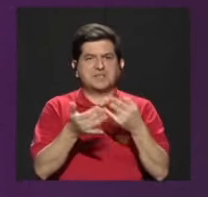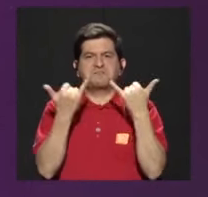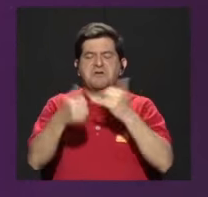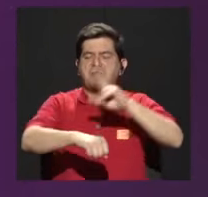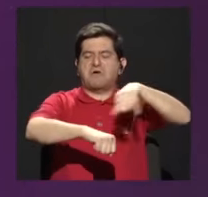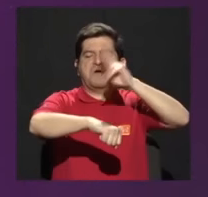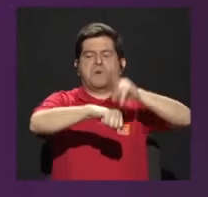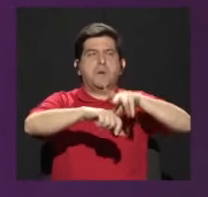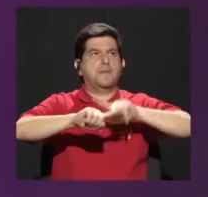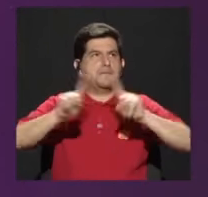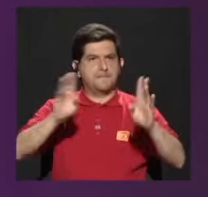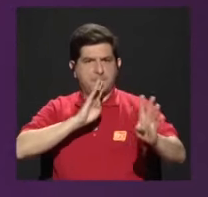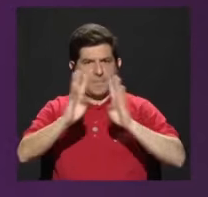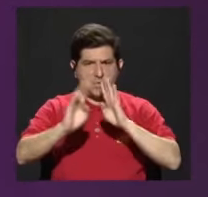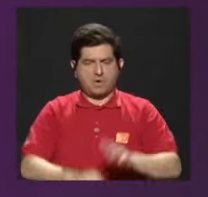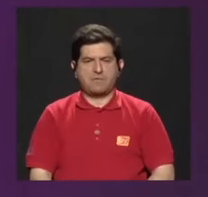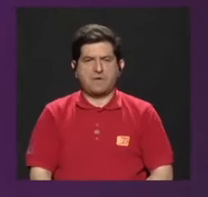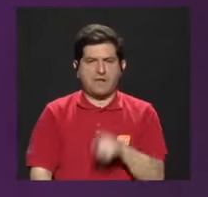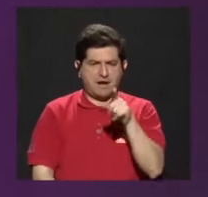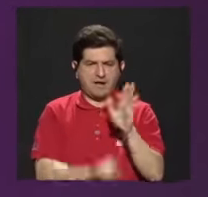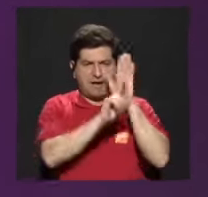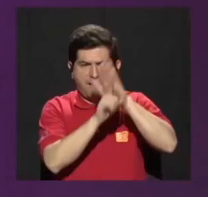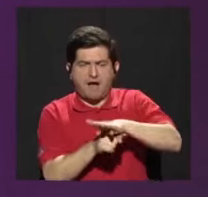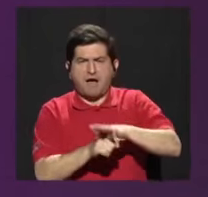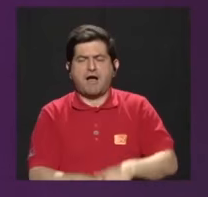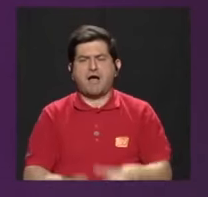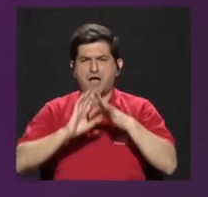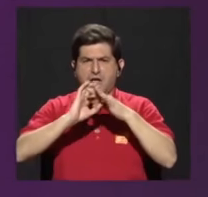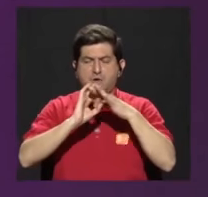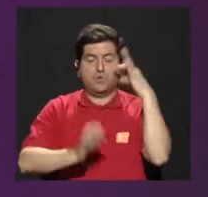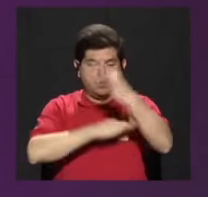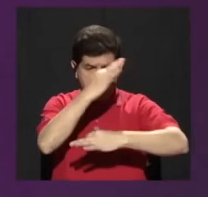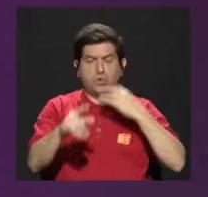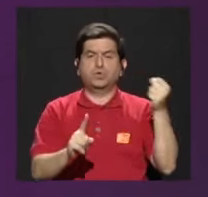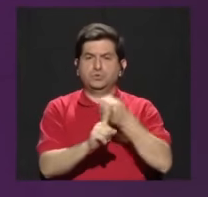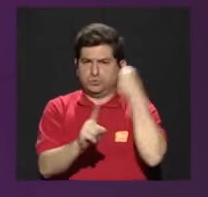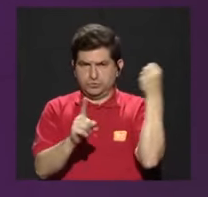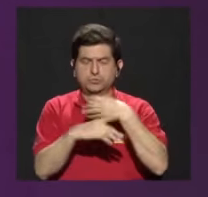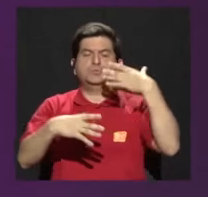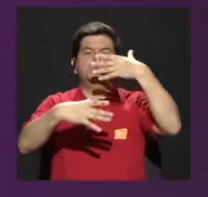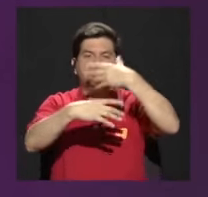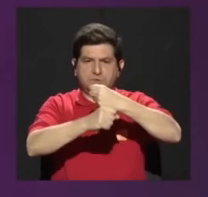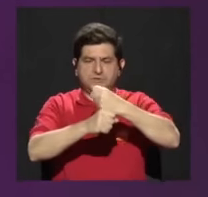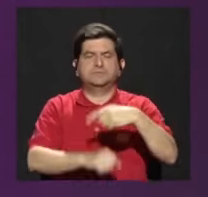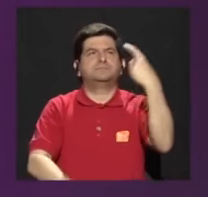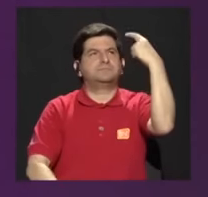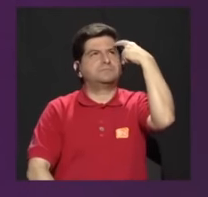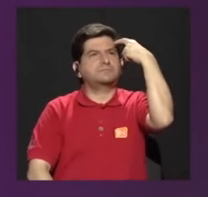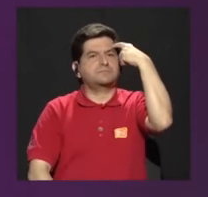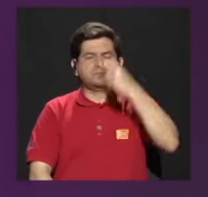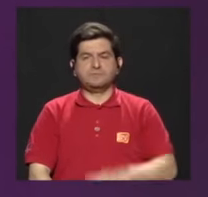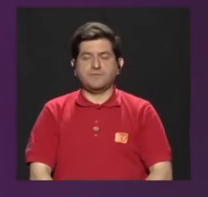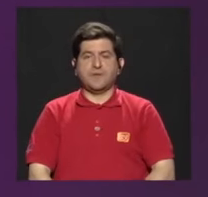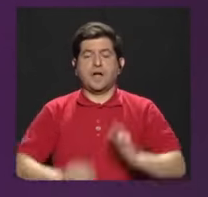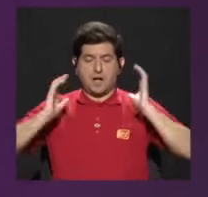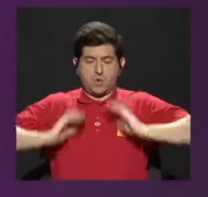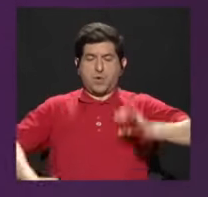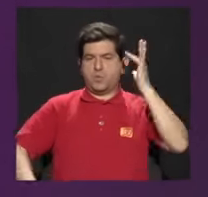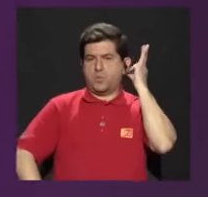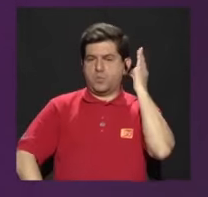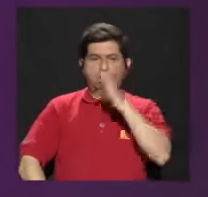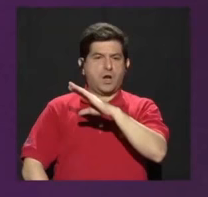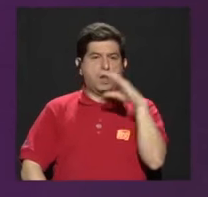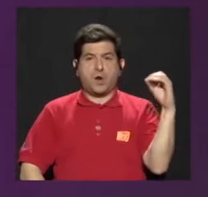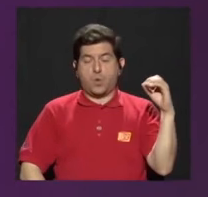naturalizado, pero cuando hablamos de acoso sexual estamos hablando de que es un tipo de violencia que se ejerce hacia cuerpos de mujeres o cuerpos